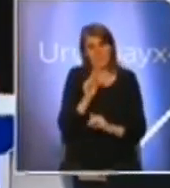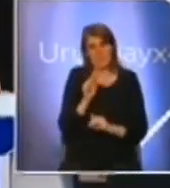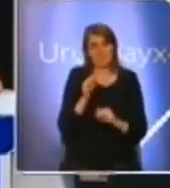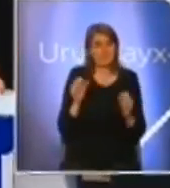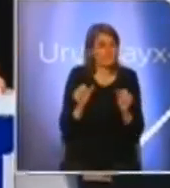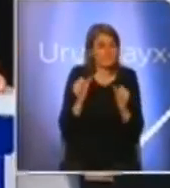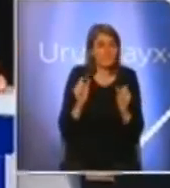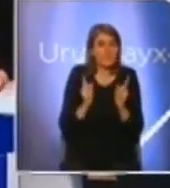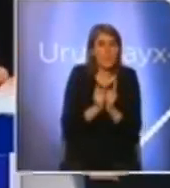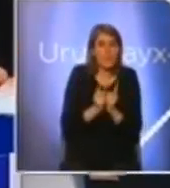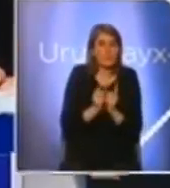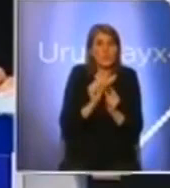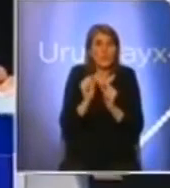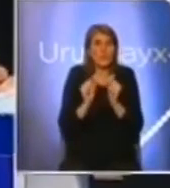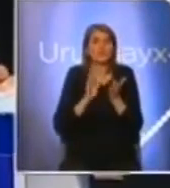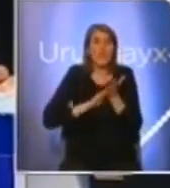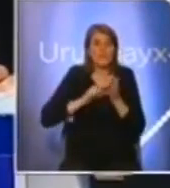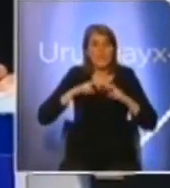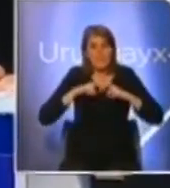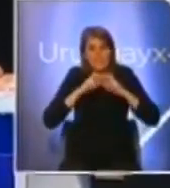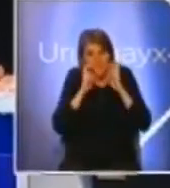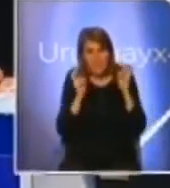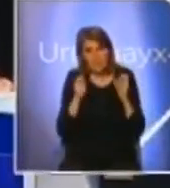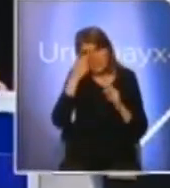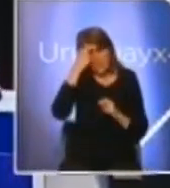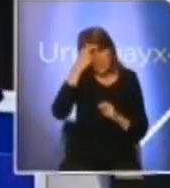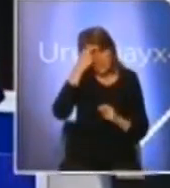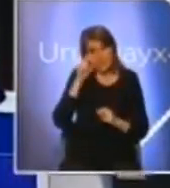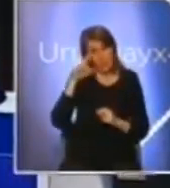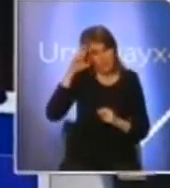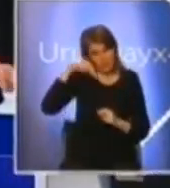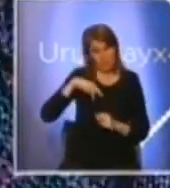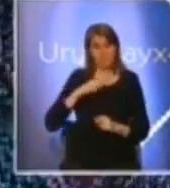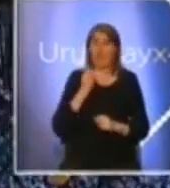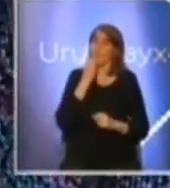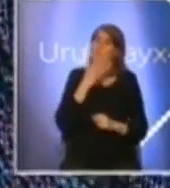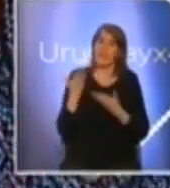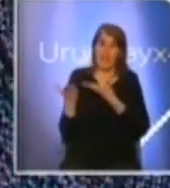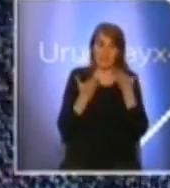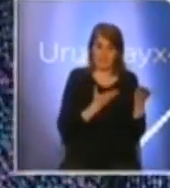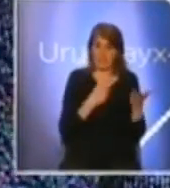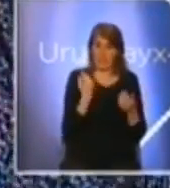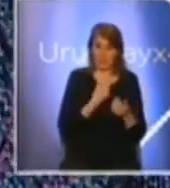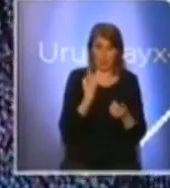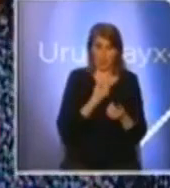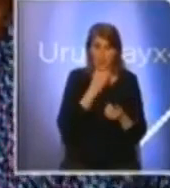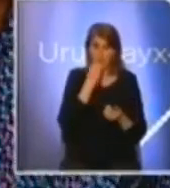corto plazo sobre investigación científica. Bueno, primero, buenas noches a todos. ¿Se